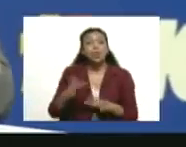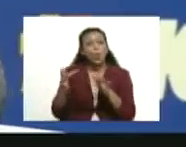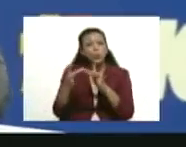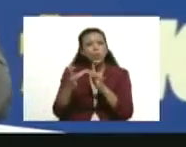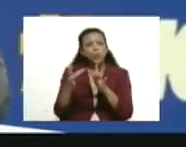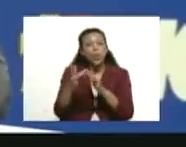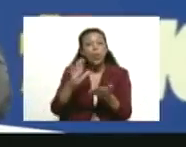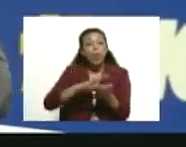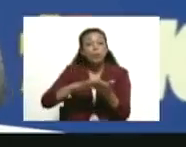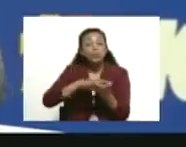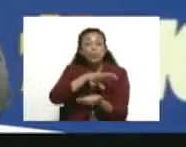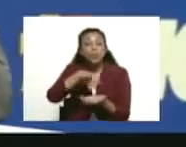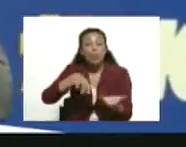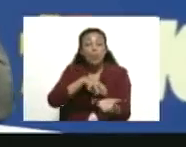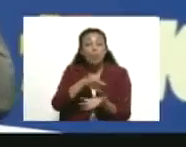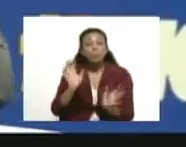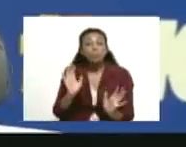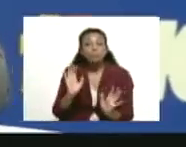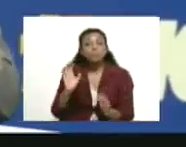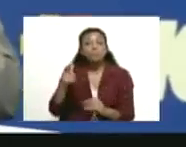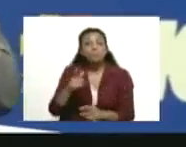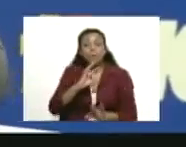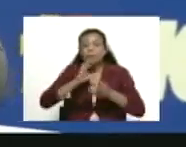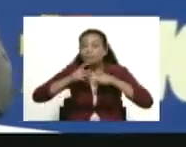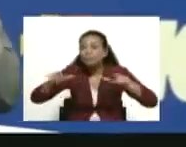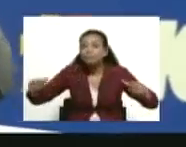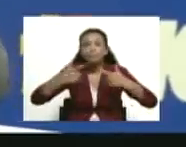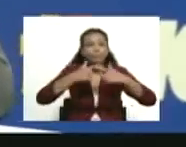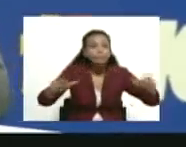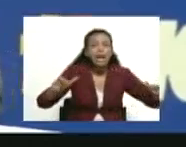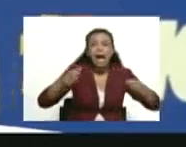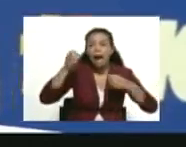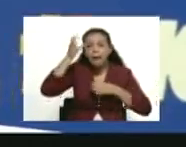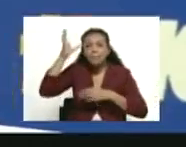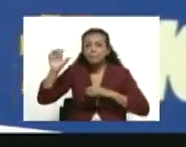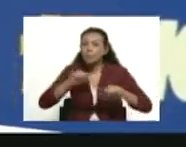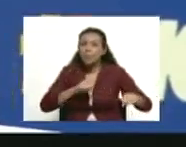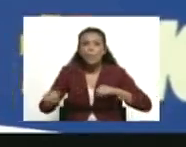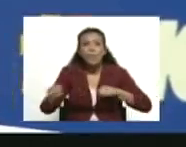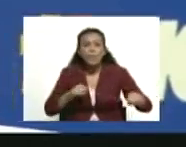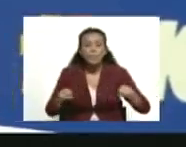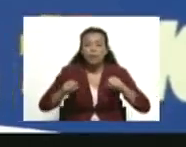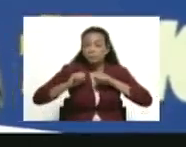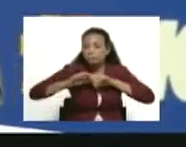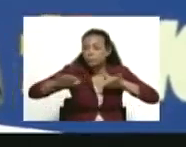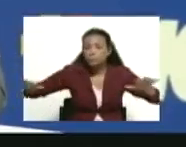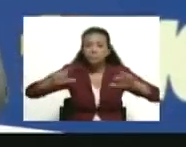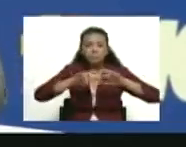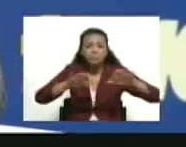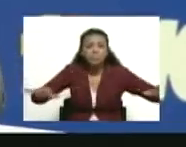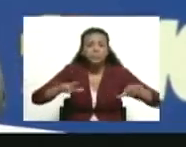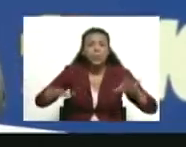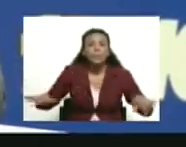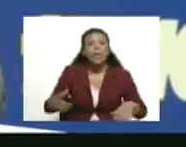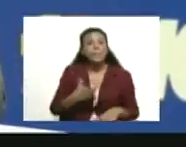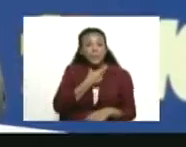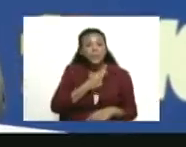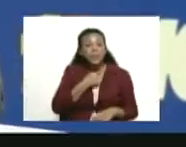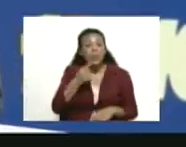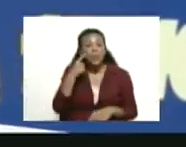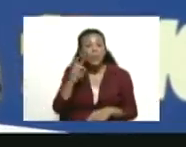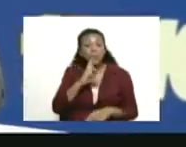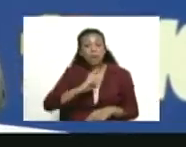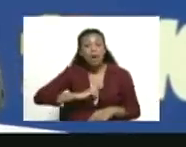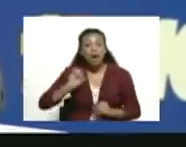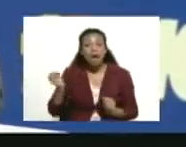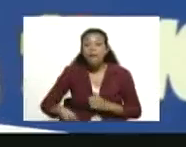con las soluciones. El 1x10 tiene que multiplicar su capacidad de acción a lo largo y ancho del país. Por eso me gusta, y